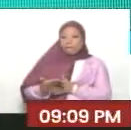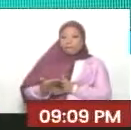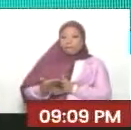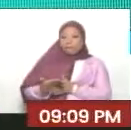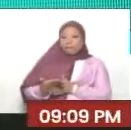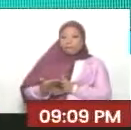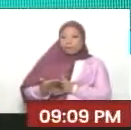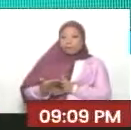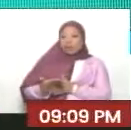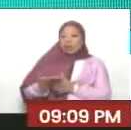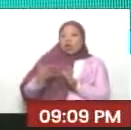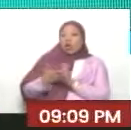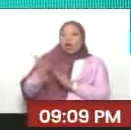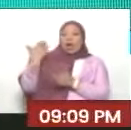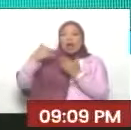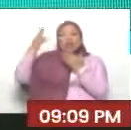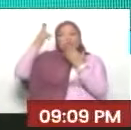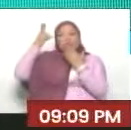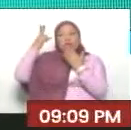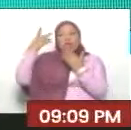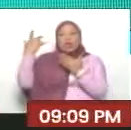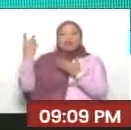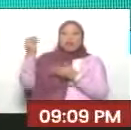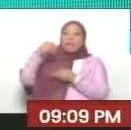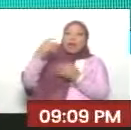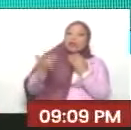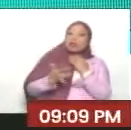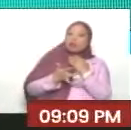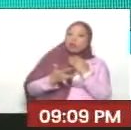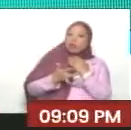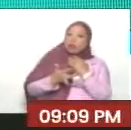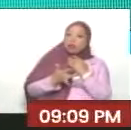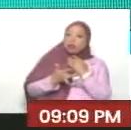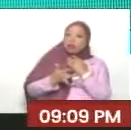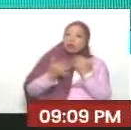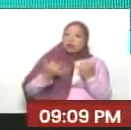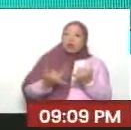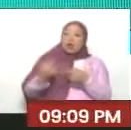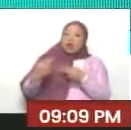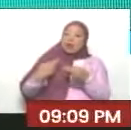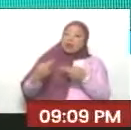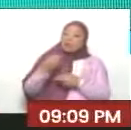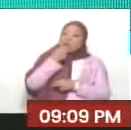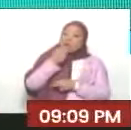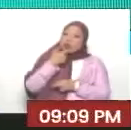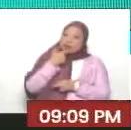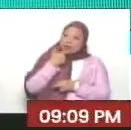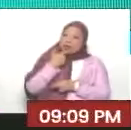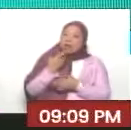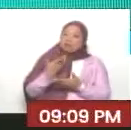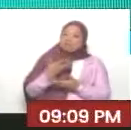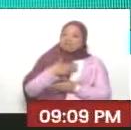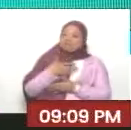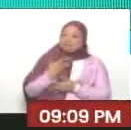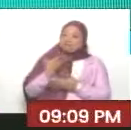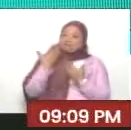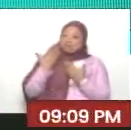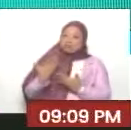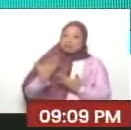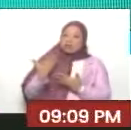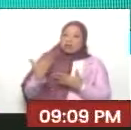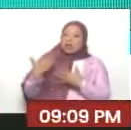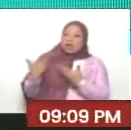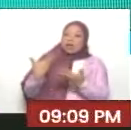los saberes ancestrales con los técnicos, y ha existido esa relación muy bonita de